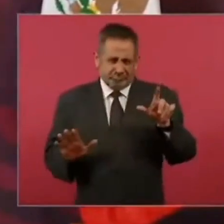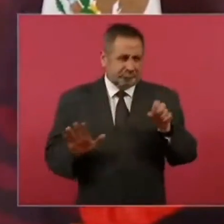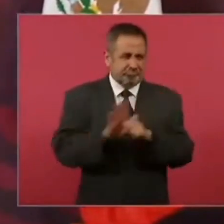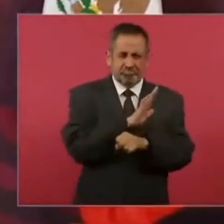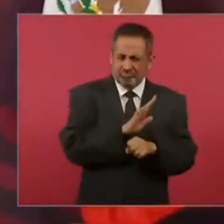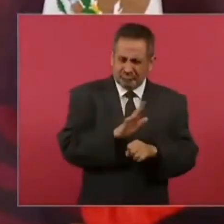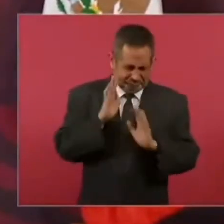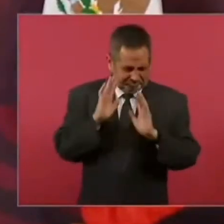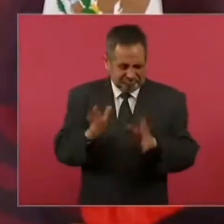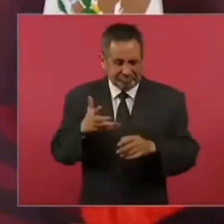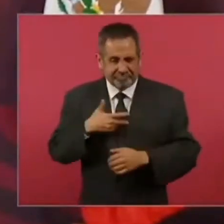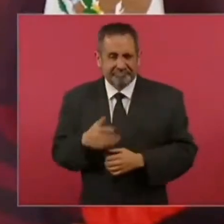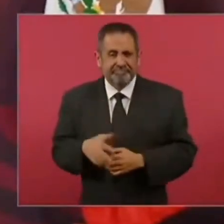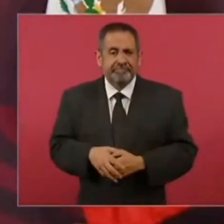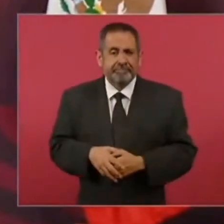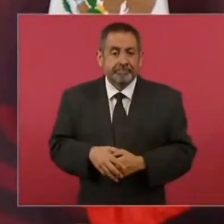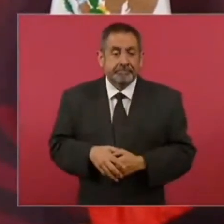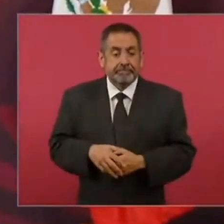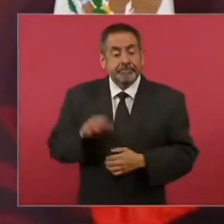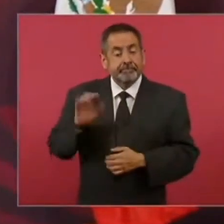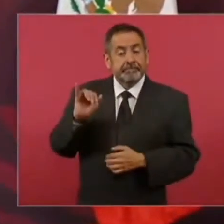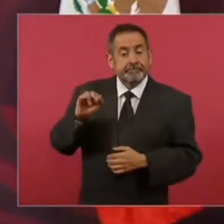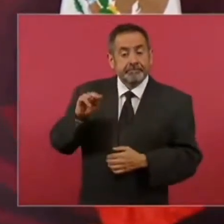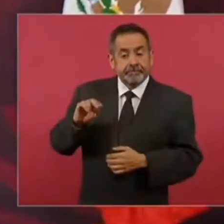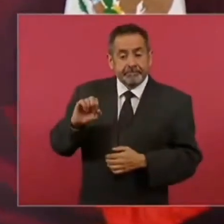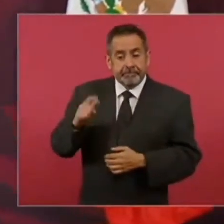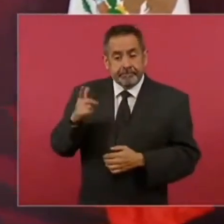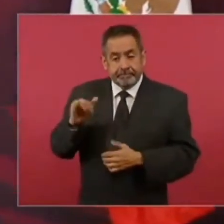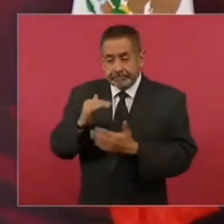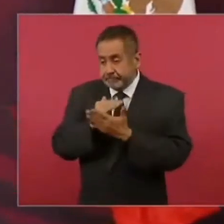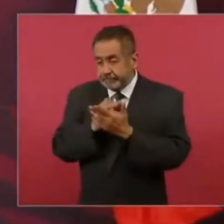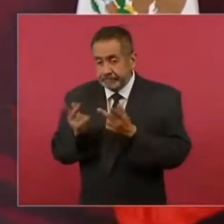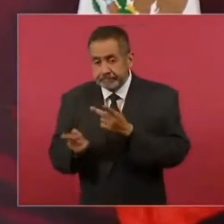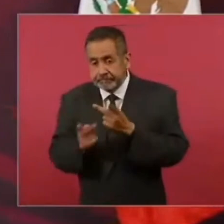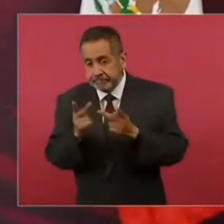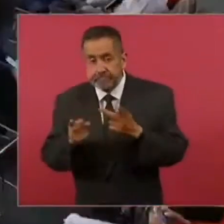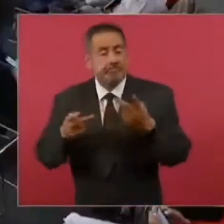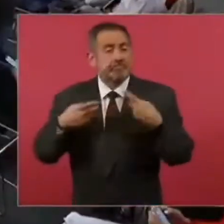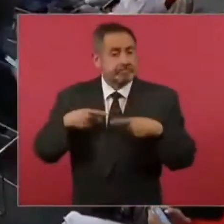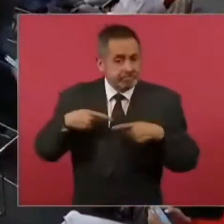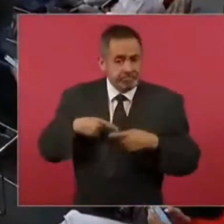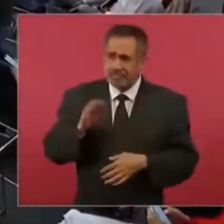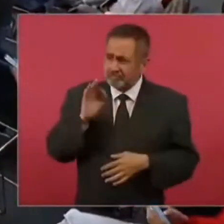En las encuestas del INEGI, la gente